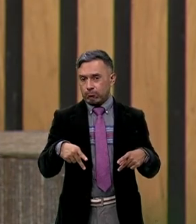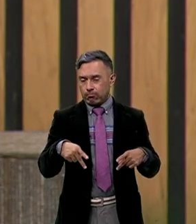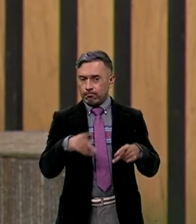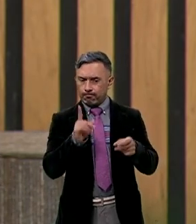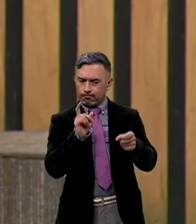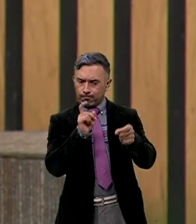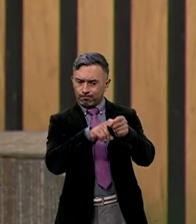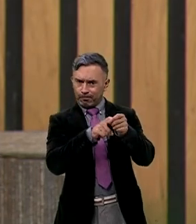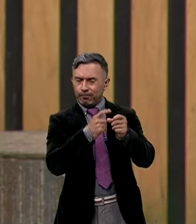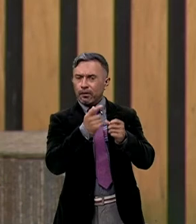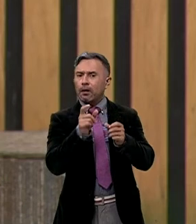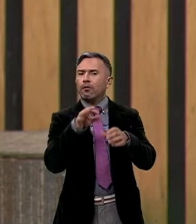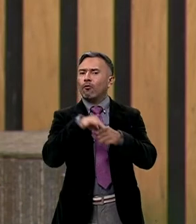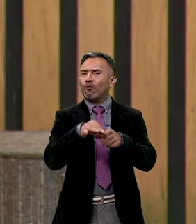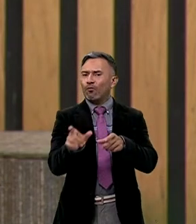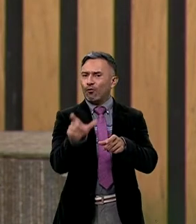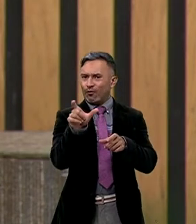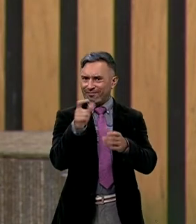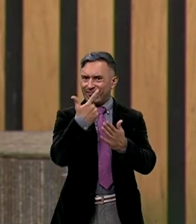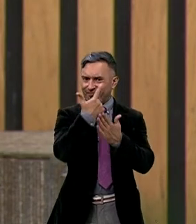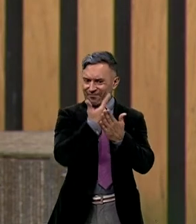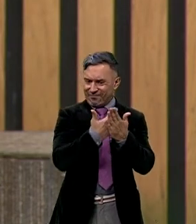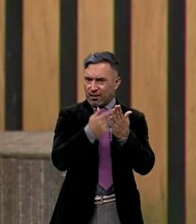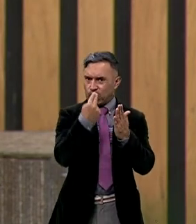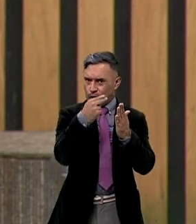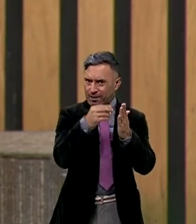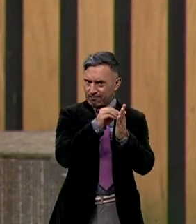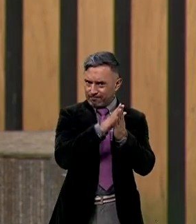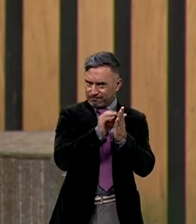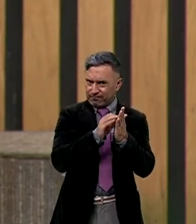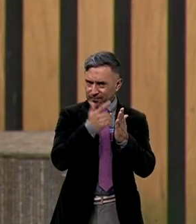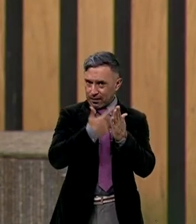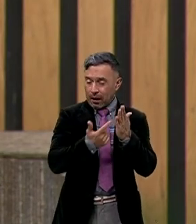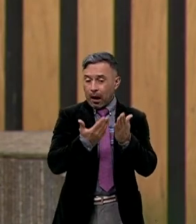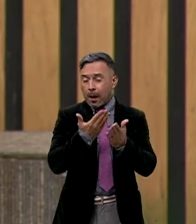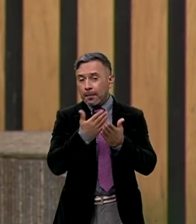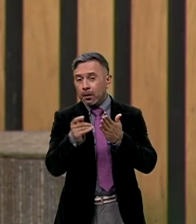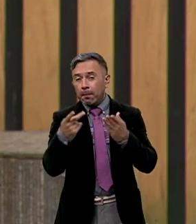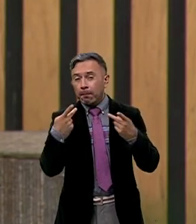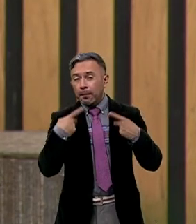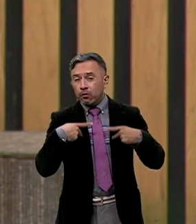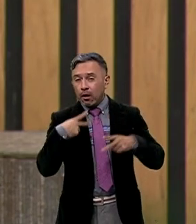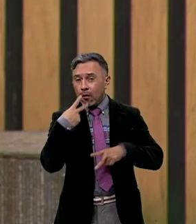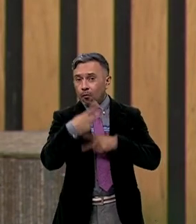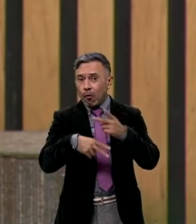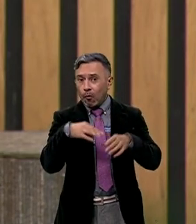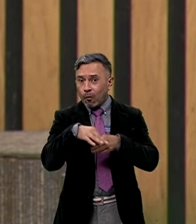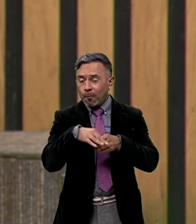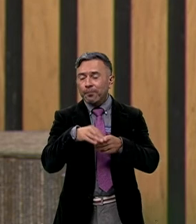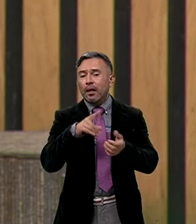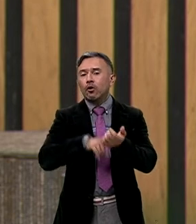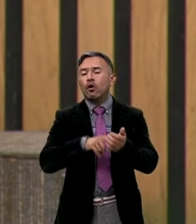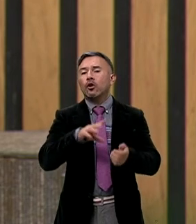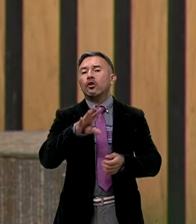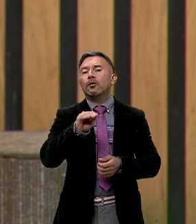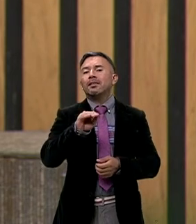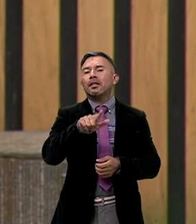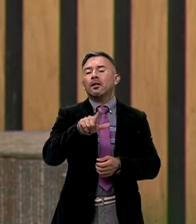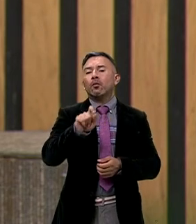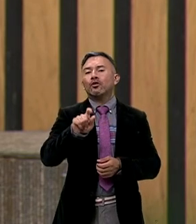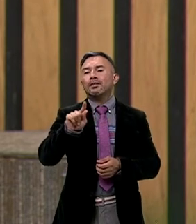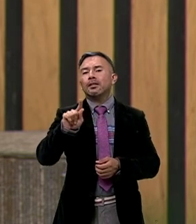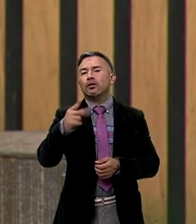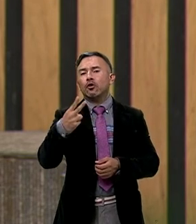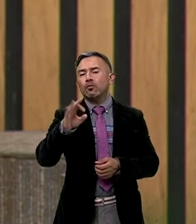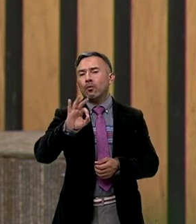listado nominal tuvieron una participación afirmativa el 97 puntos 72